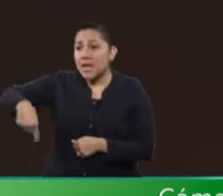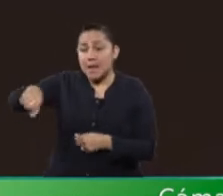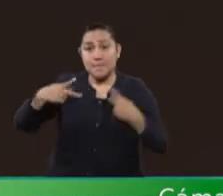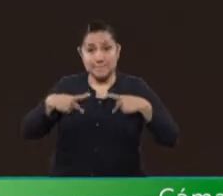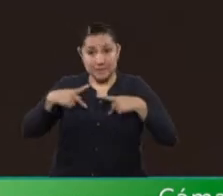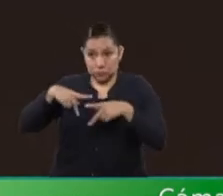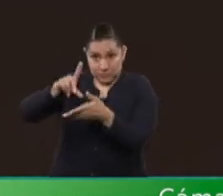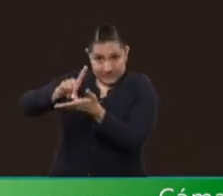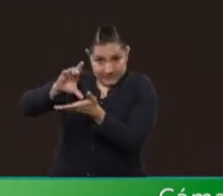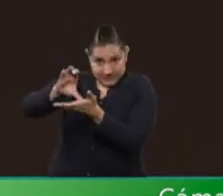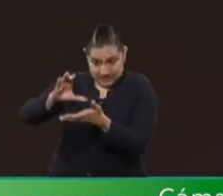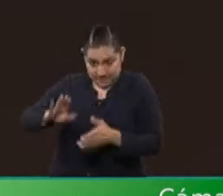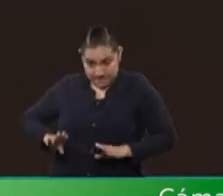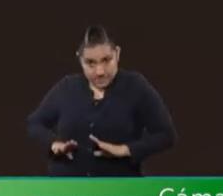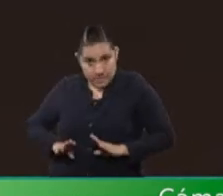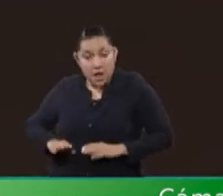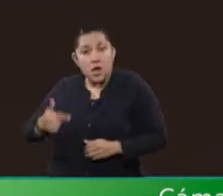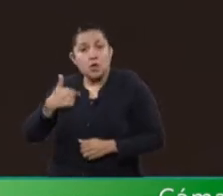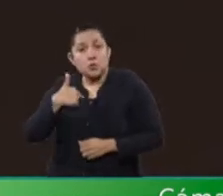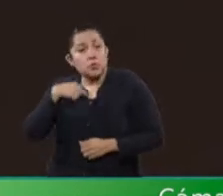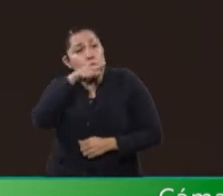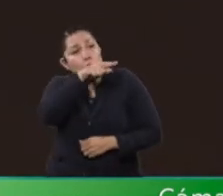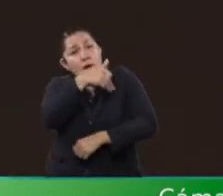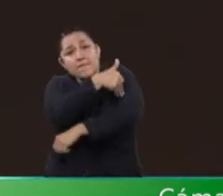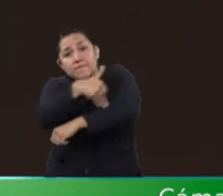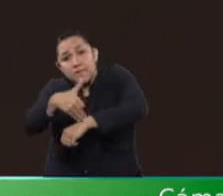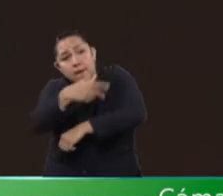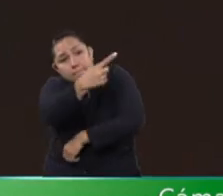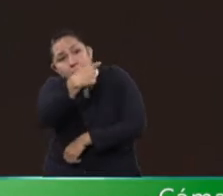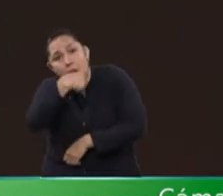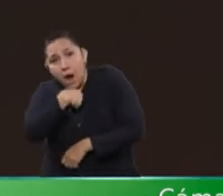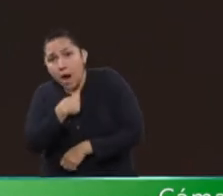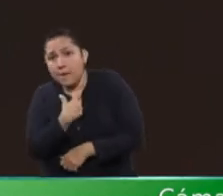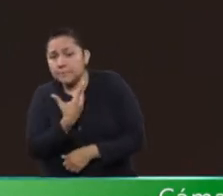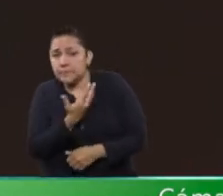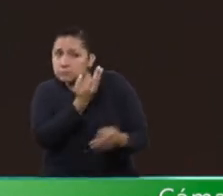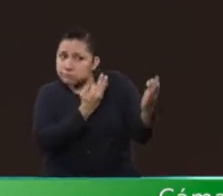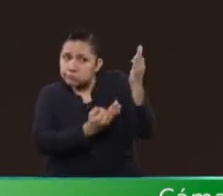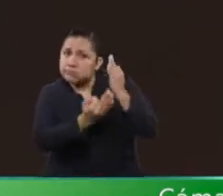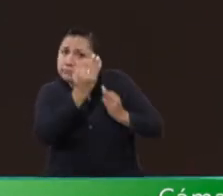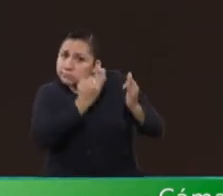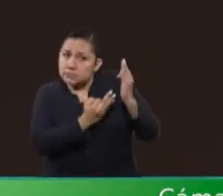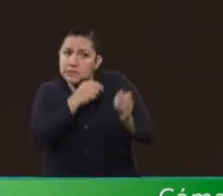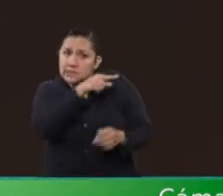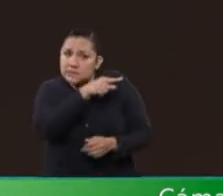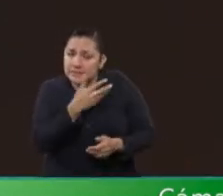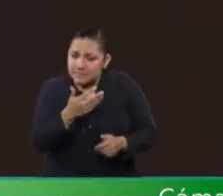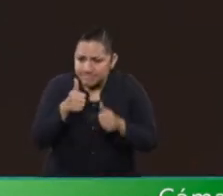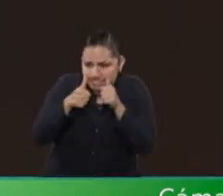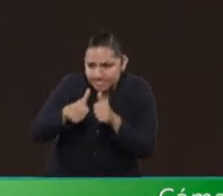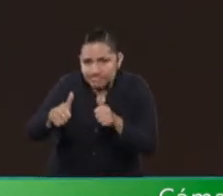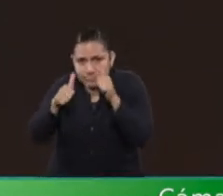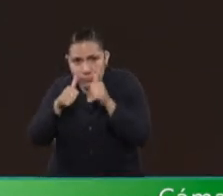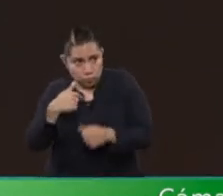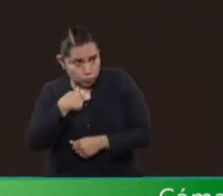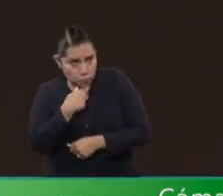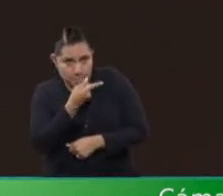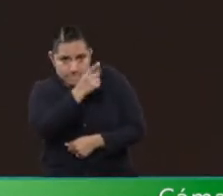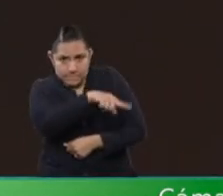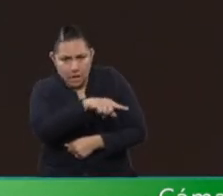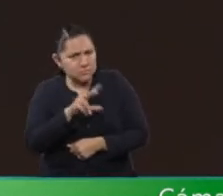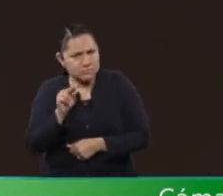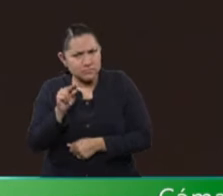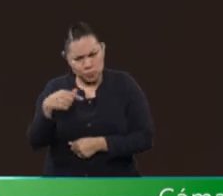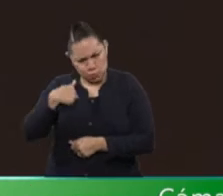carga para su familia Simplemente no lo desean una persona con discapacidad quiere superarse quiere aportar